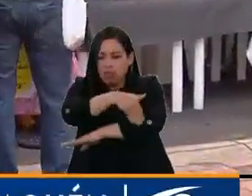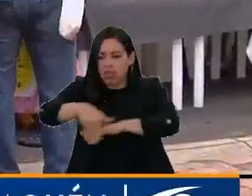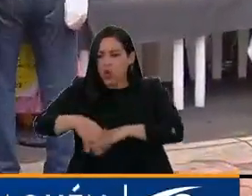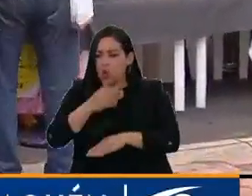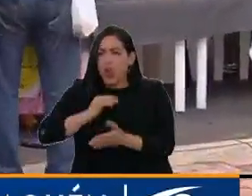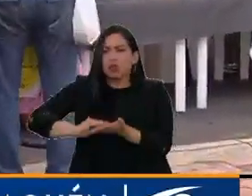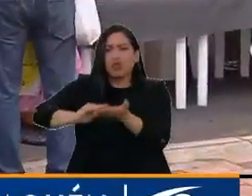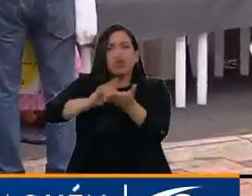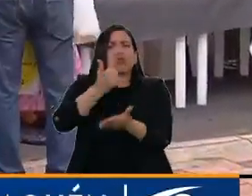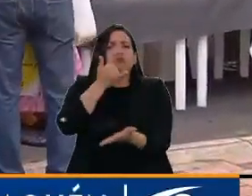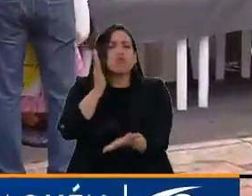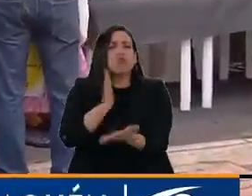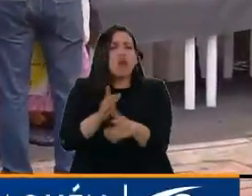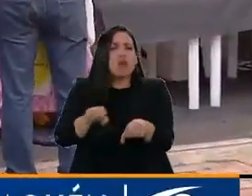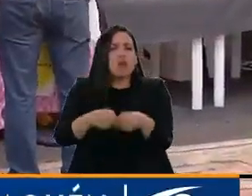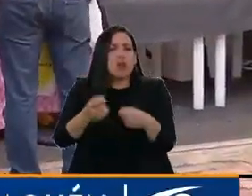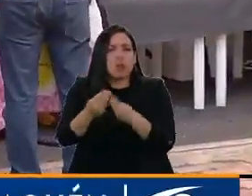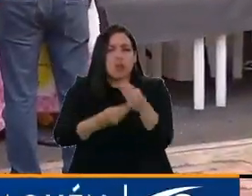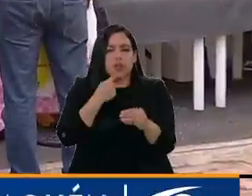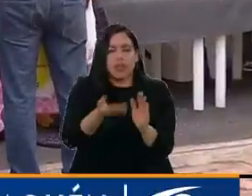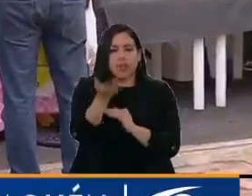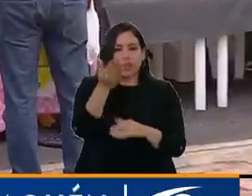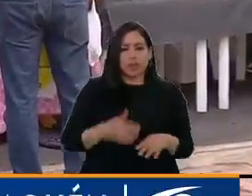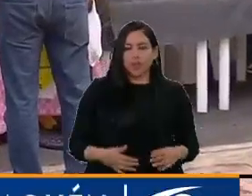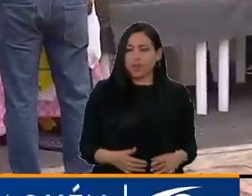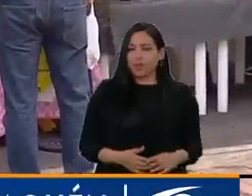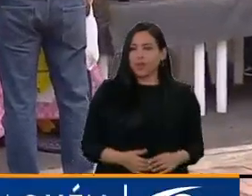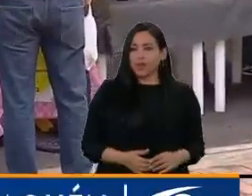es la problemática y cuál es el llamado que ellos están realizando.